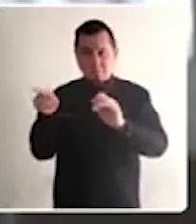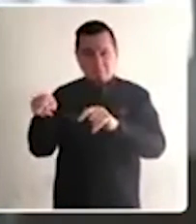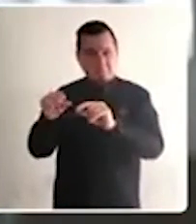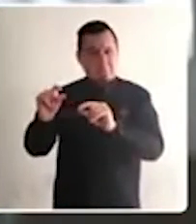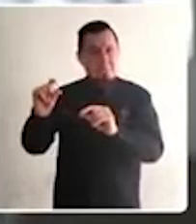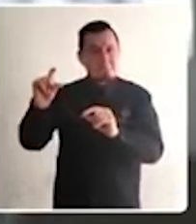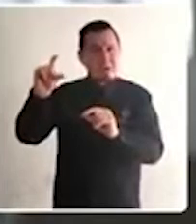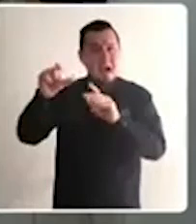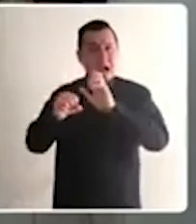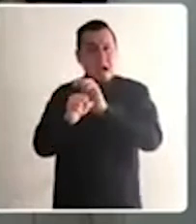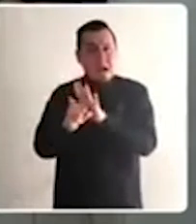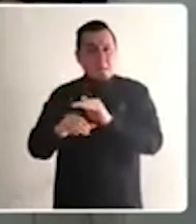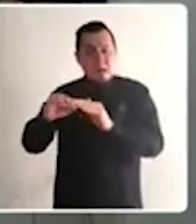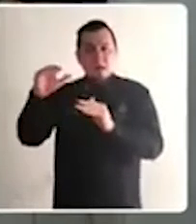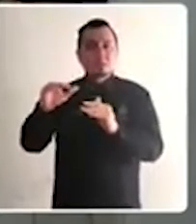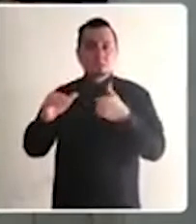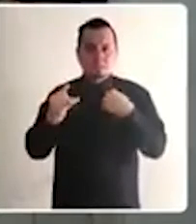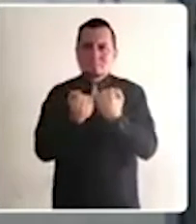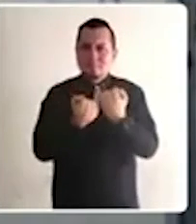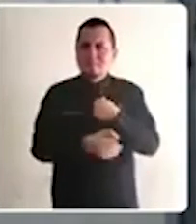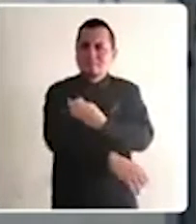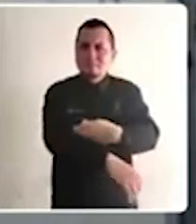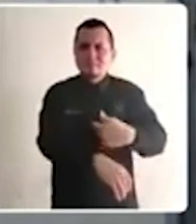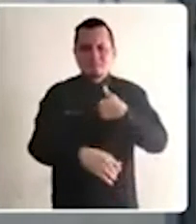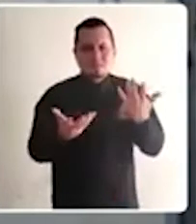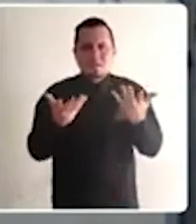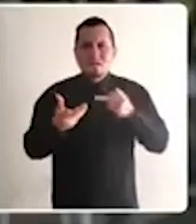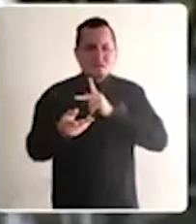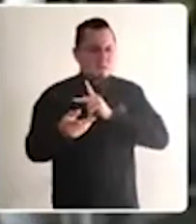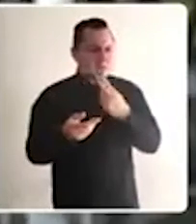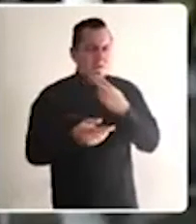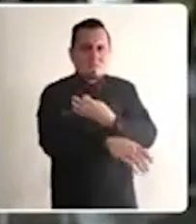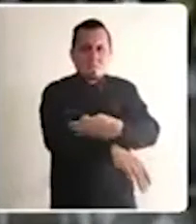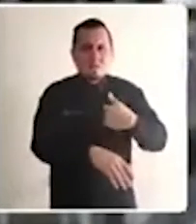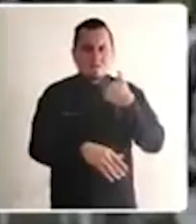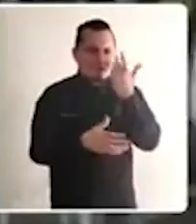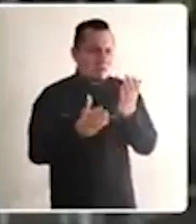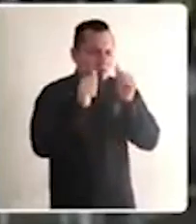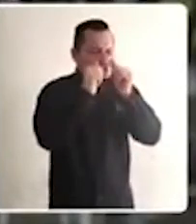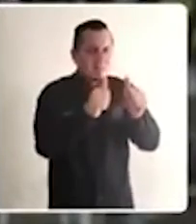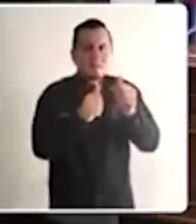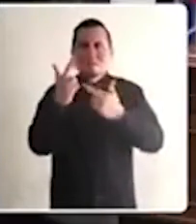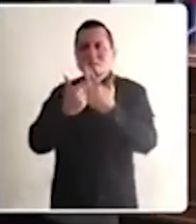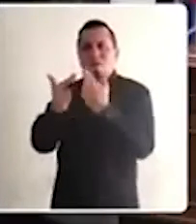más. Nosotros también tenemos familia. También tenemos seres queridos con los que queremos volver.